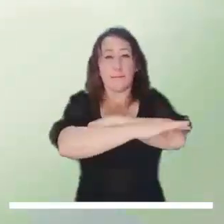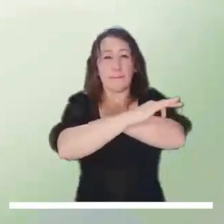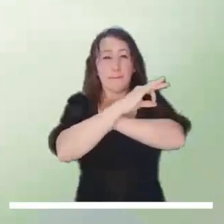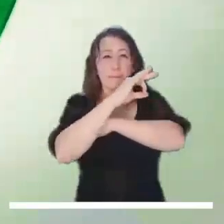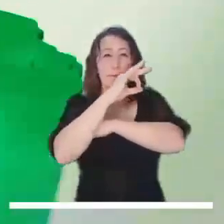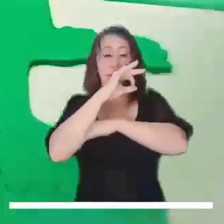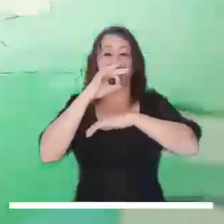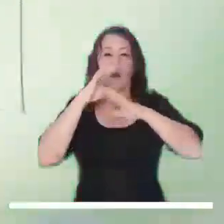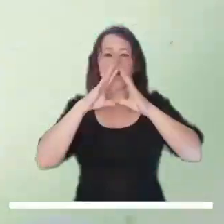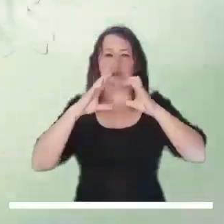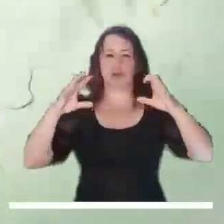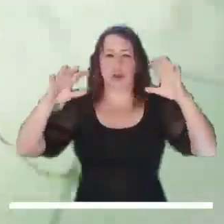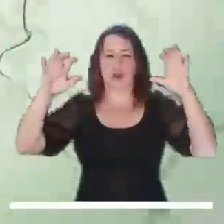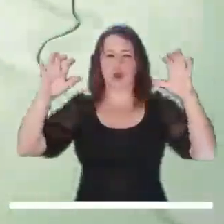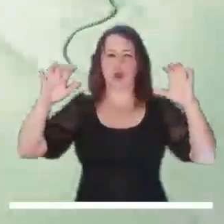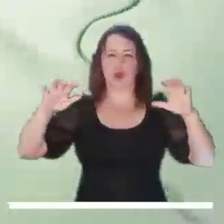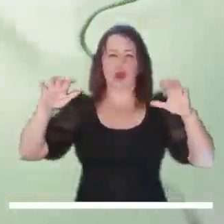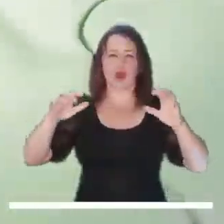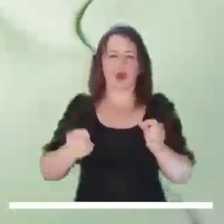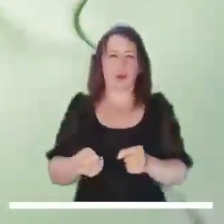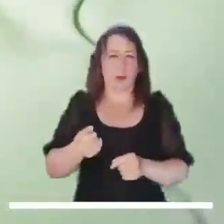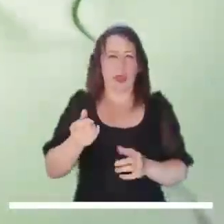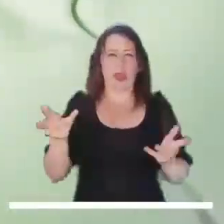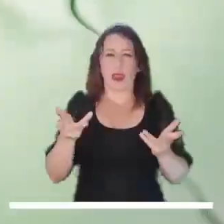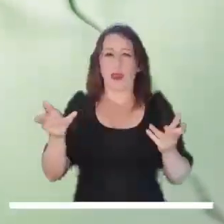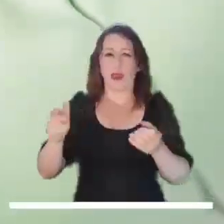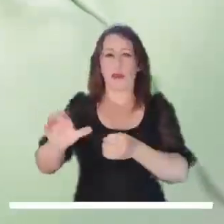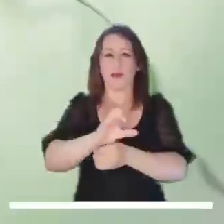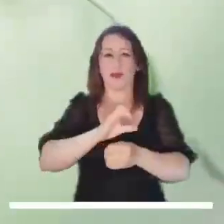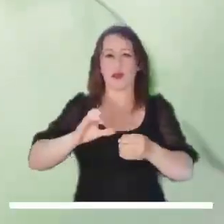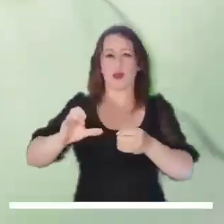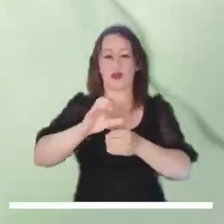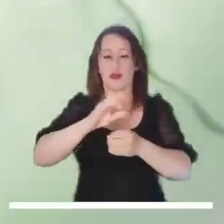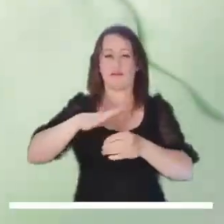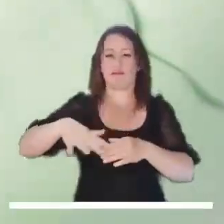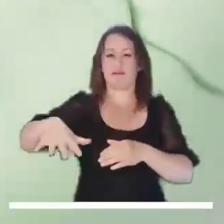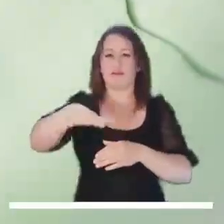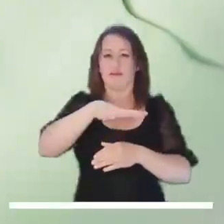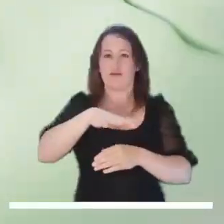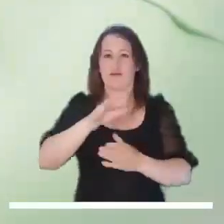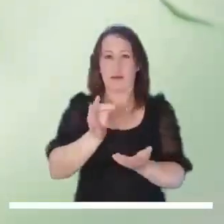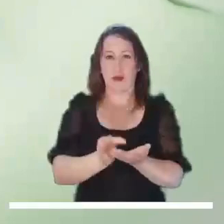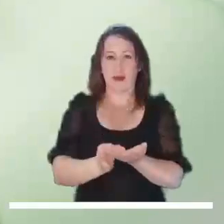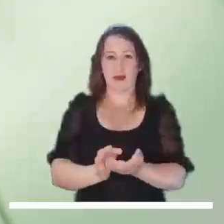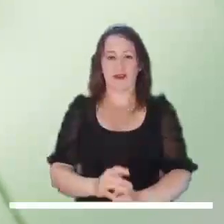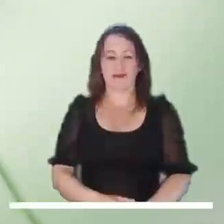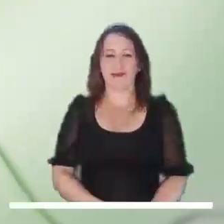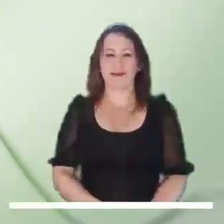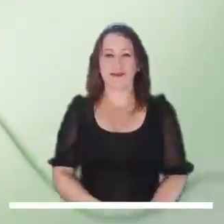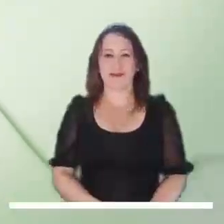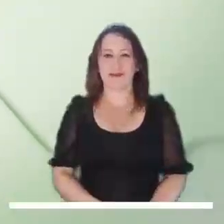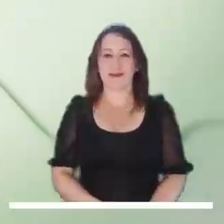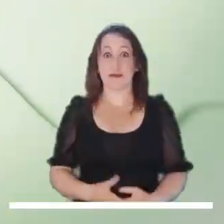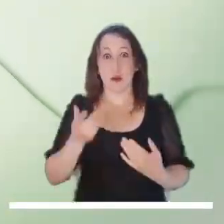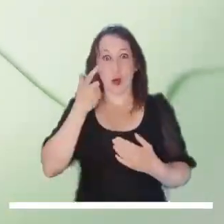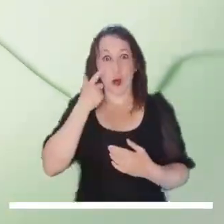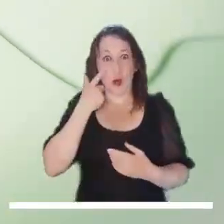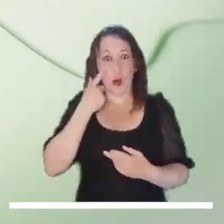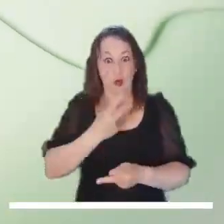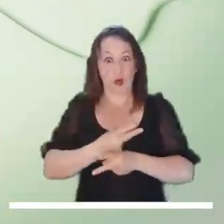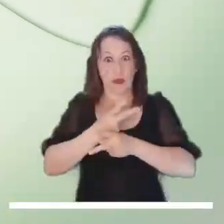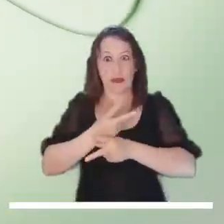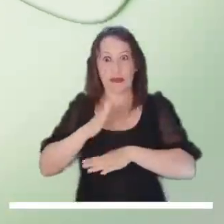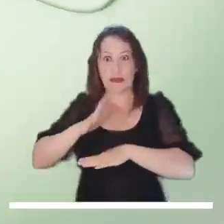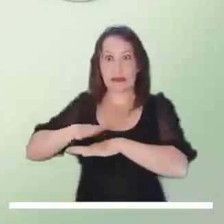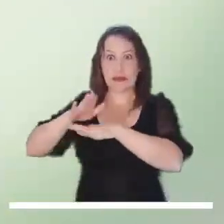Vaupés. En las primeras horas del día se estiman condiciones nubladas y lluvias menores en amplios sectores de la ciudad.